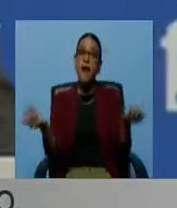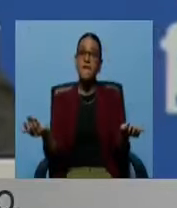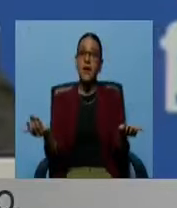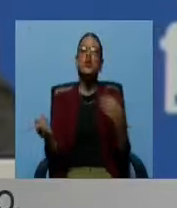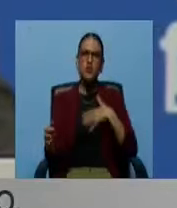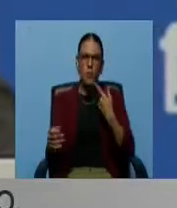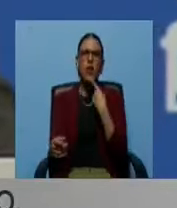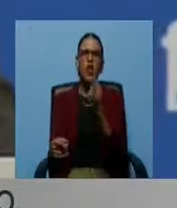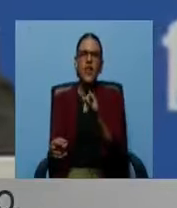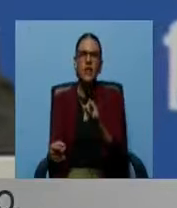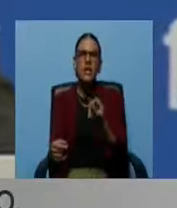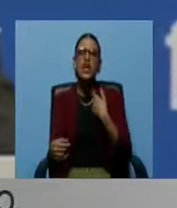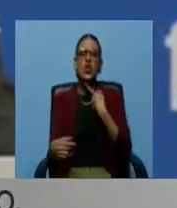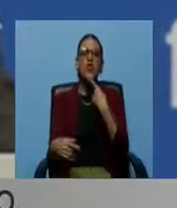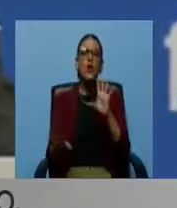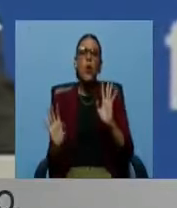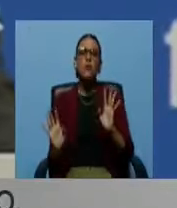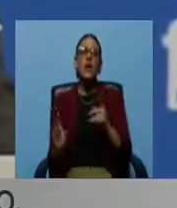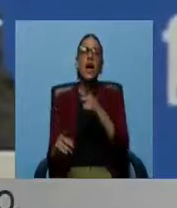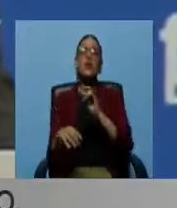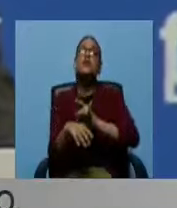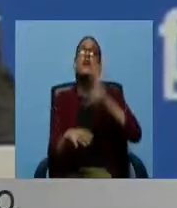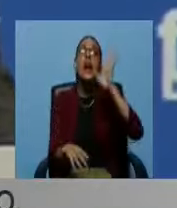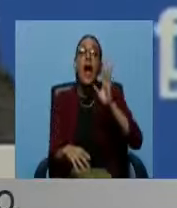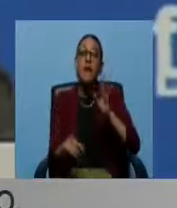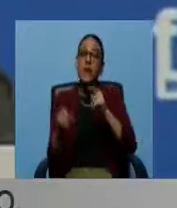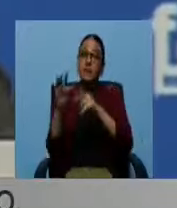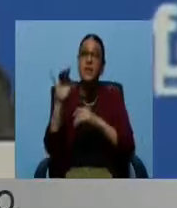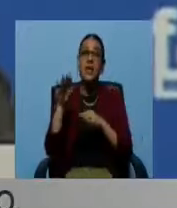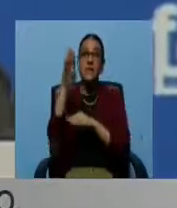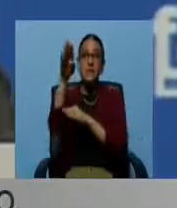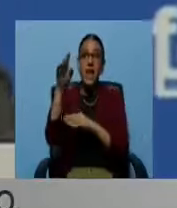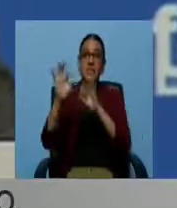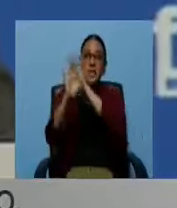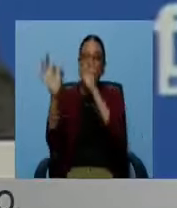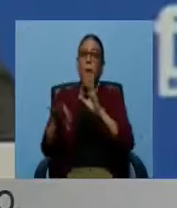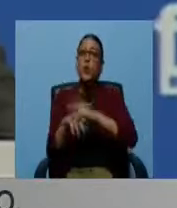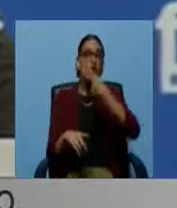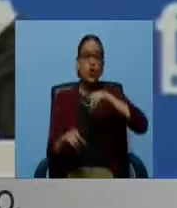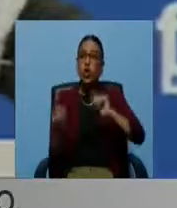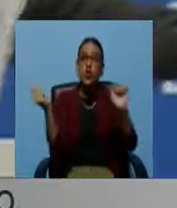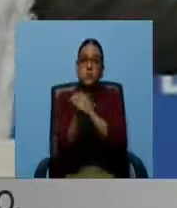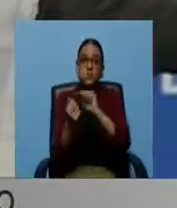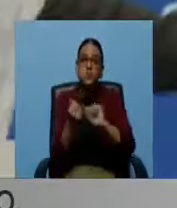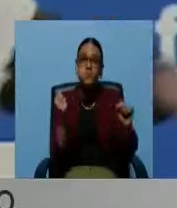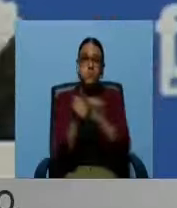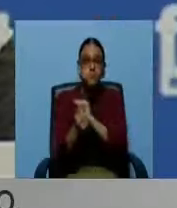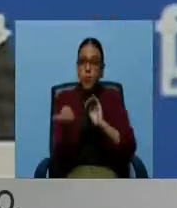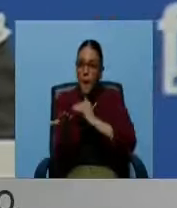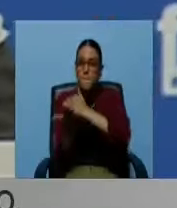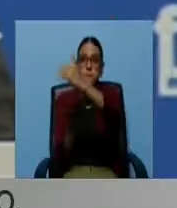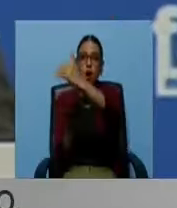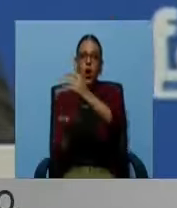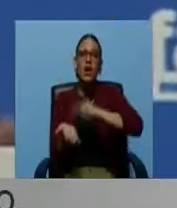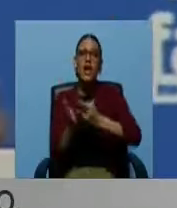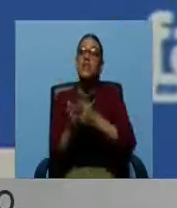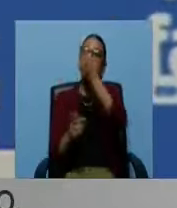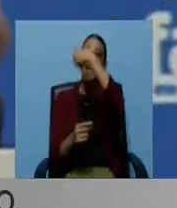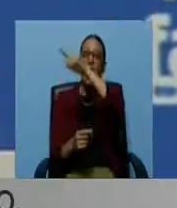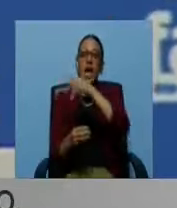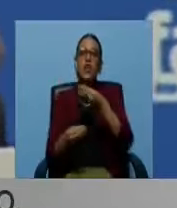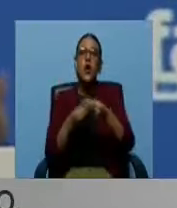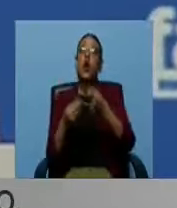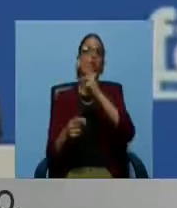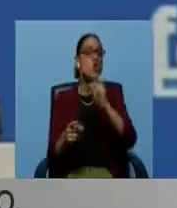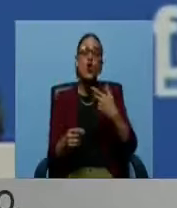puedo parecer exagerado, pero diría que es más grave aún, porque si no acabamos con el fascismo no vamos a acabar nunca con la emergencia